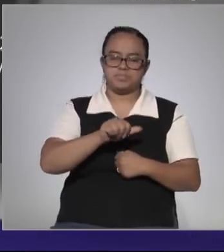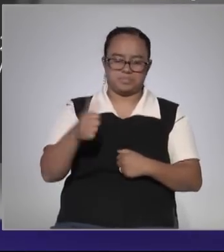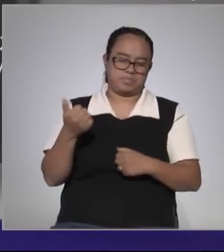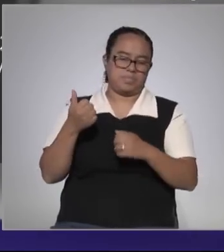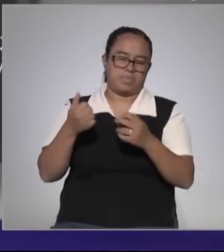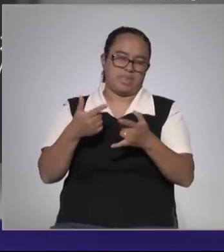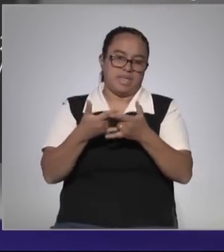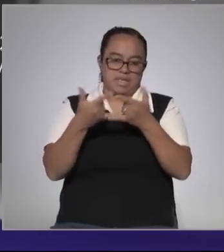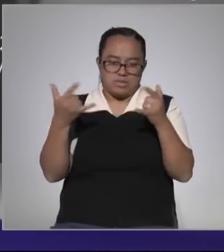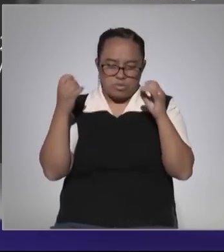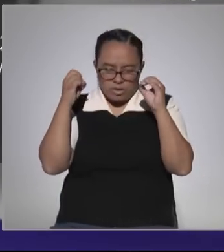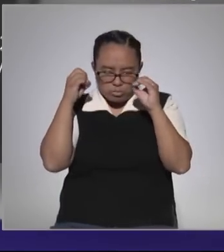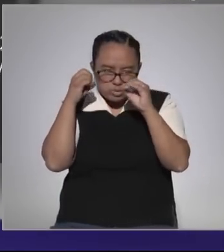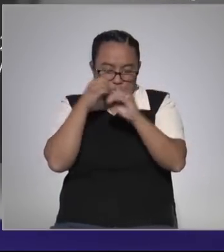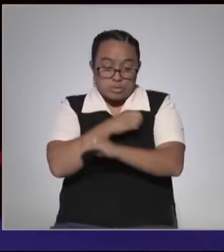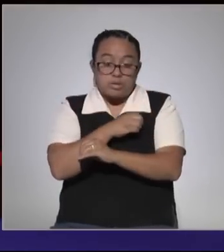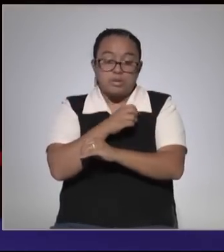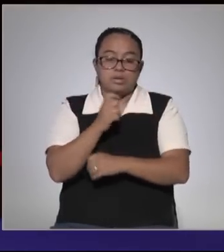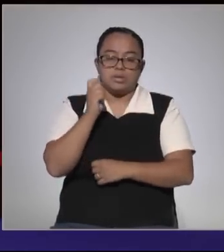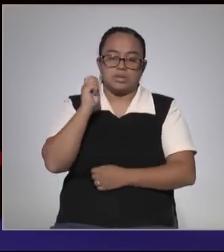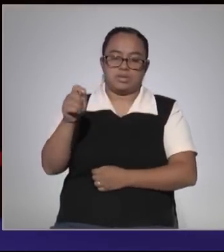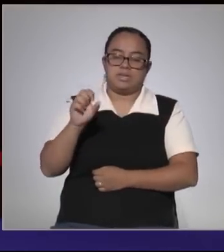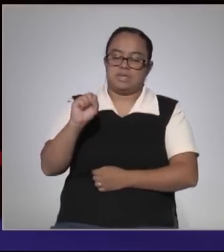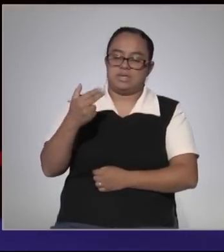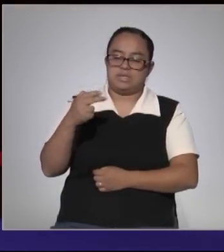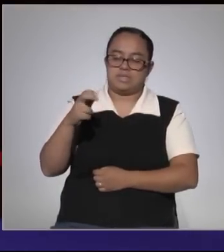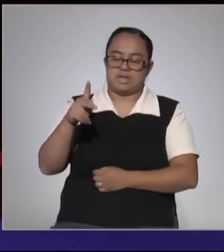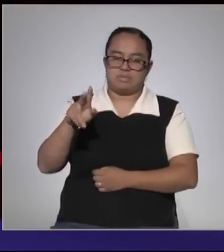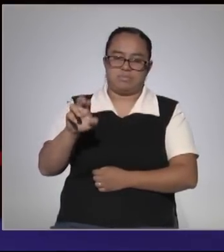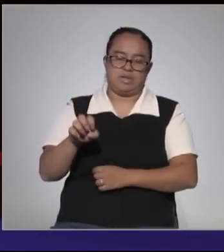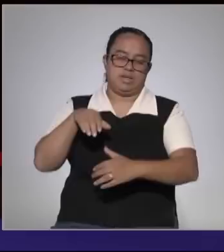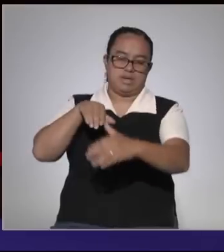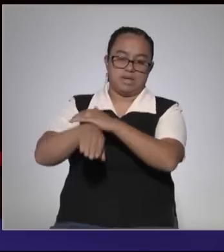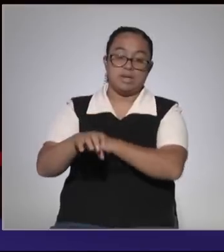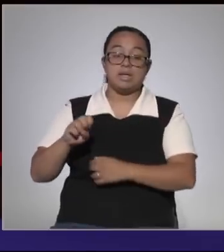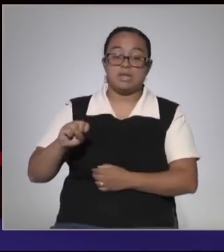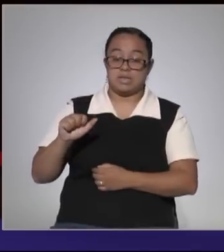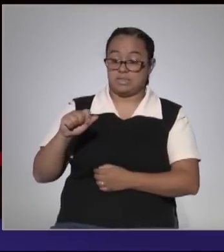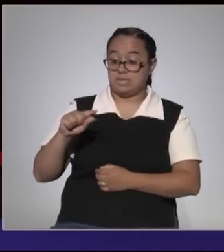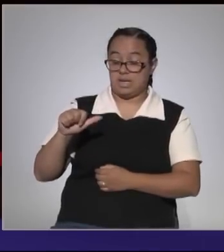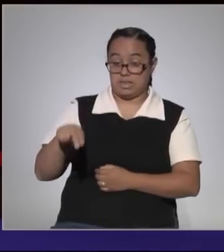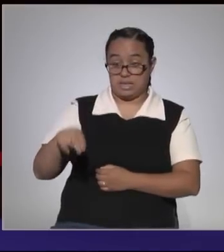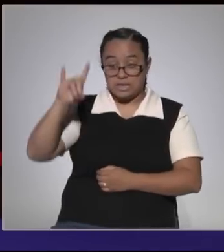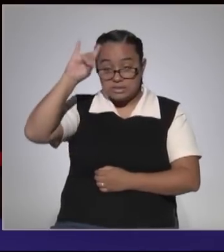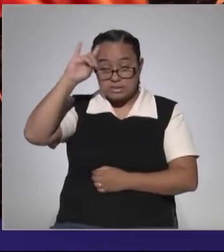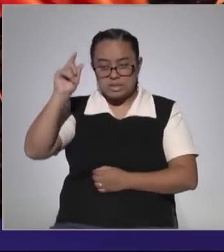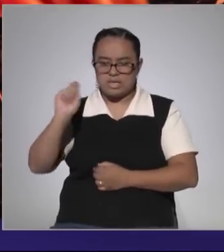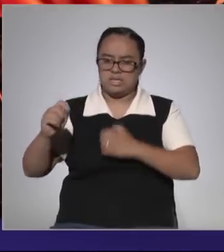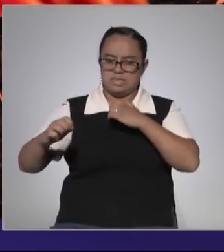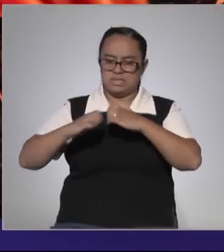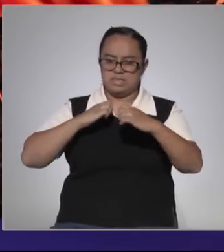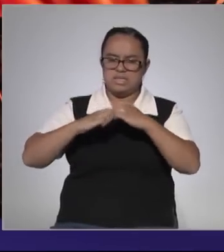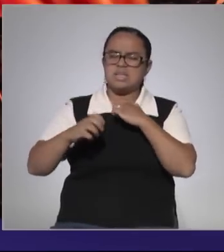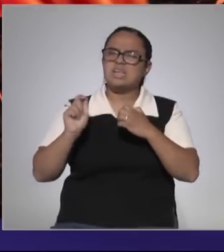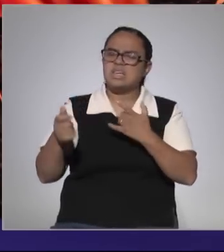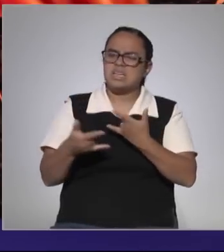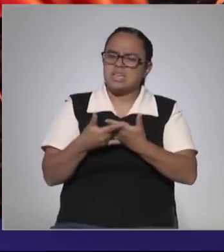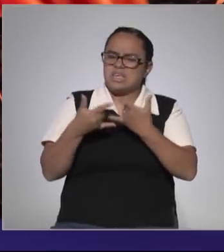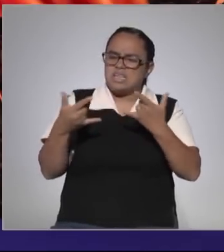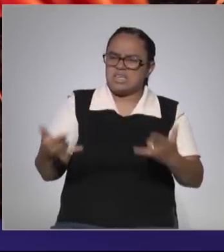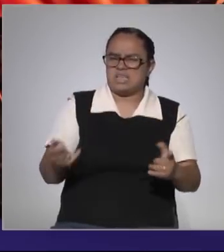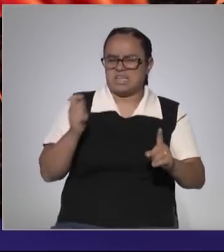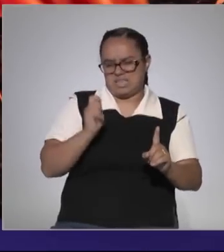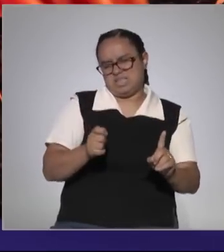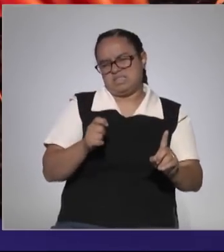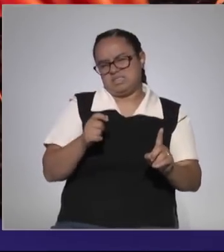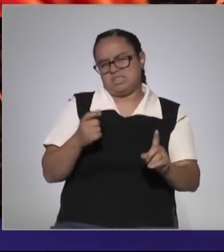oscuras historias, nos vamos al Foro Shakespeare en La Condesa con Satán, el adversario. Una historia sobre este personaje